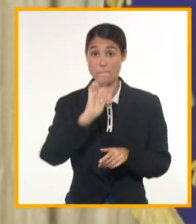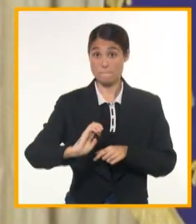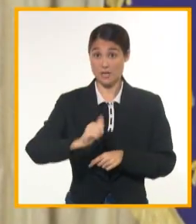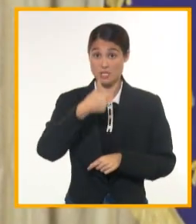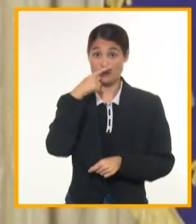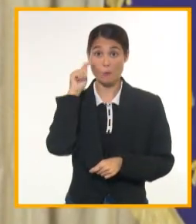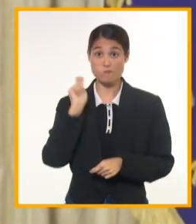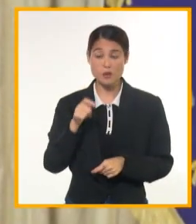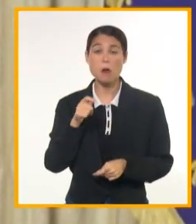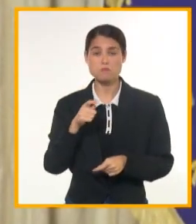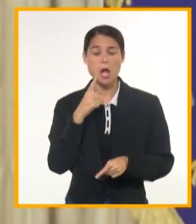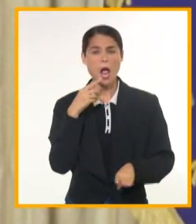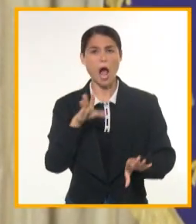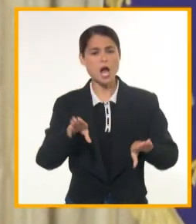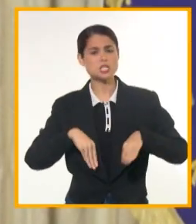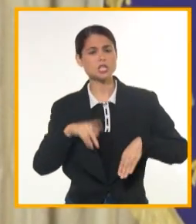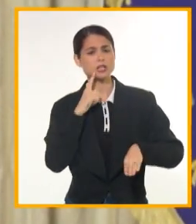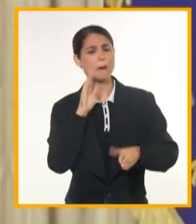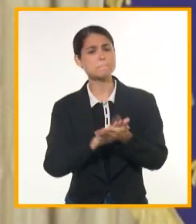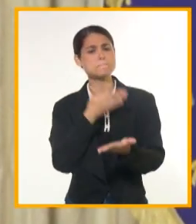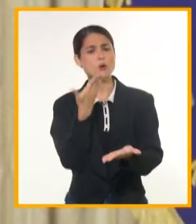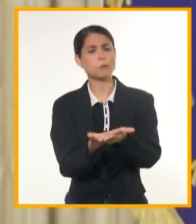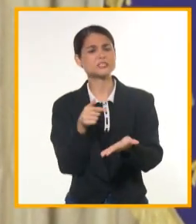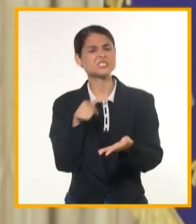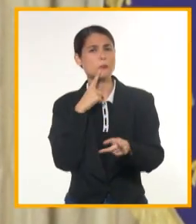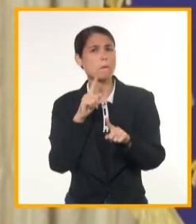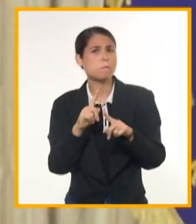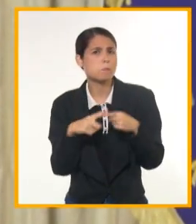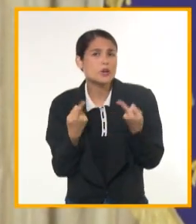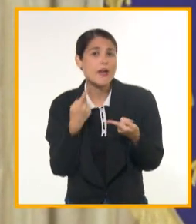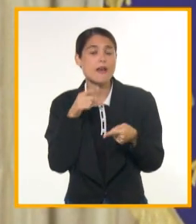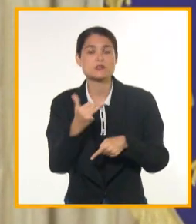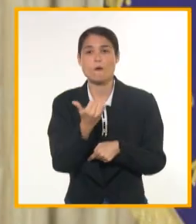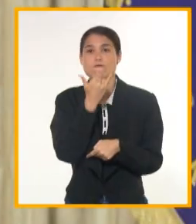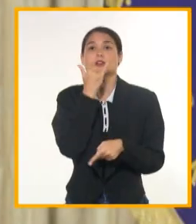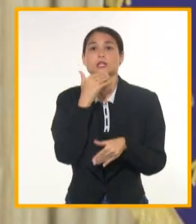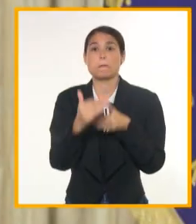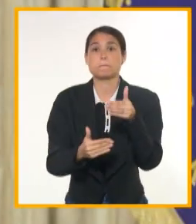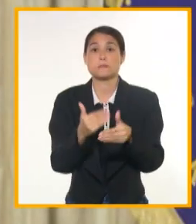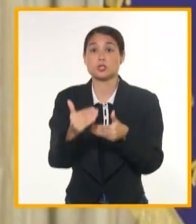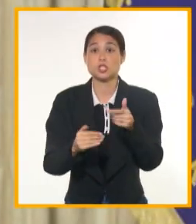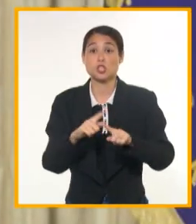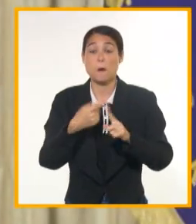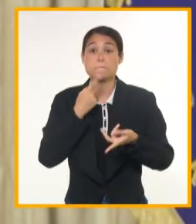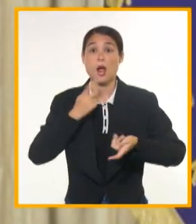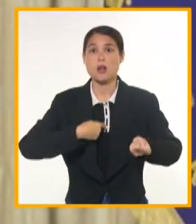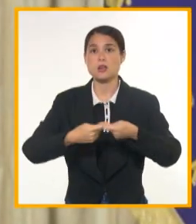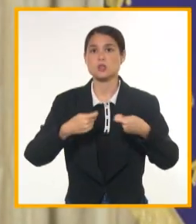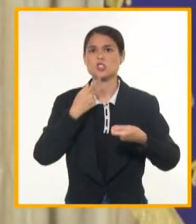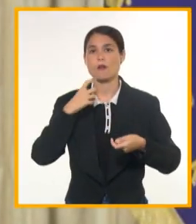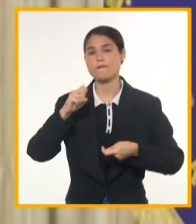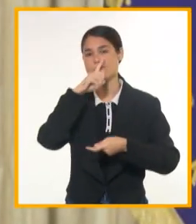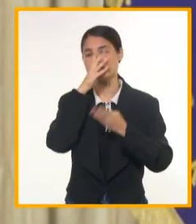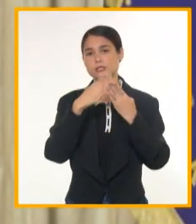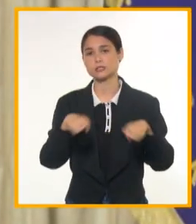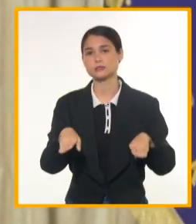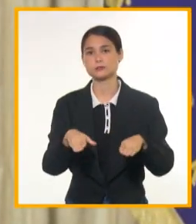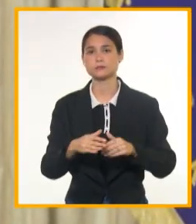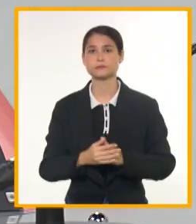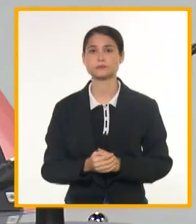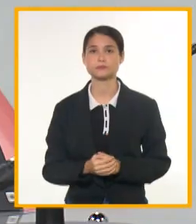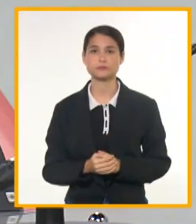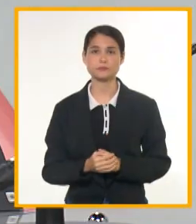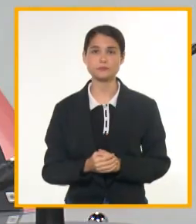que hace retrasa cualquier proceso, negociación y posibilidad de poner fin a la guerra.